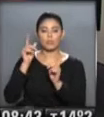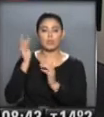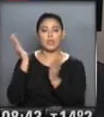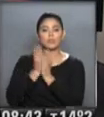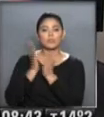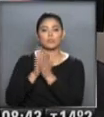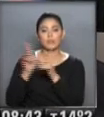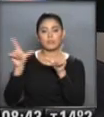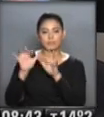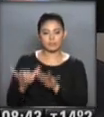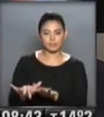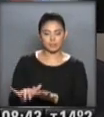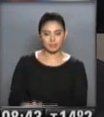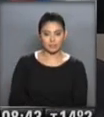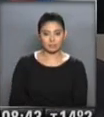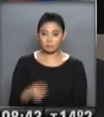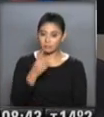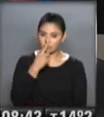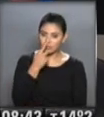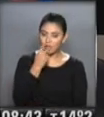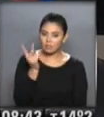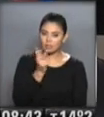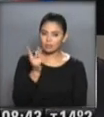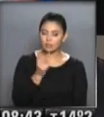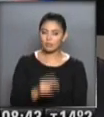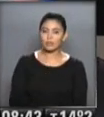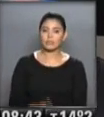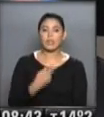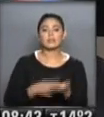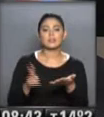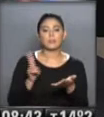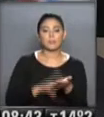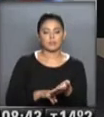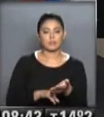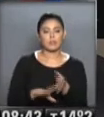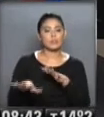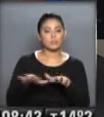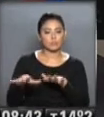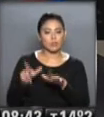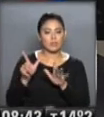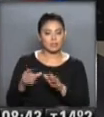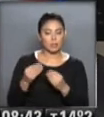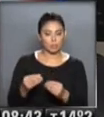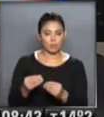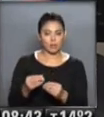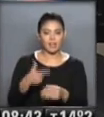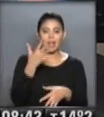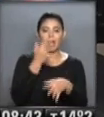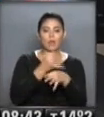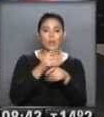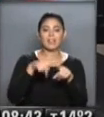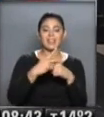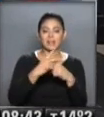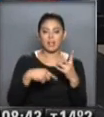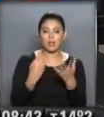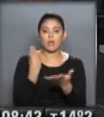con la informática. Es interesante recalcar que esto tiene mucho que ver con el reposicionamiento de la Escuela Técnica en